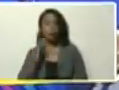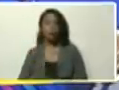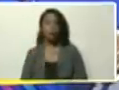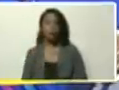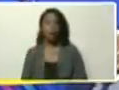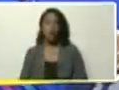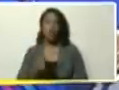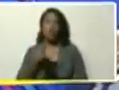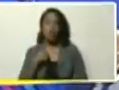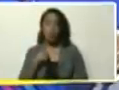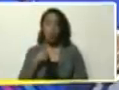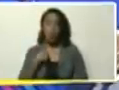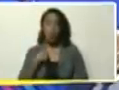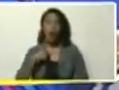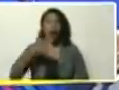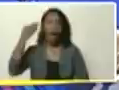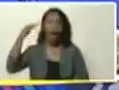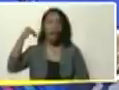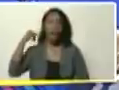Yo lancé hace un tiempo